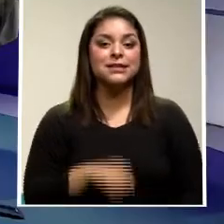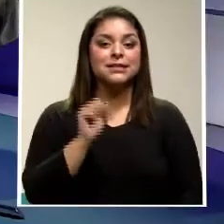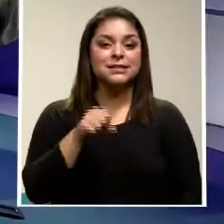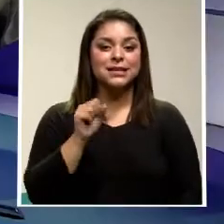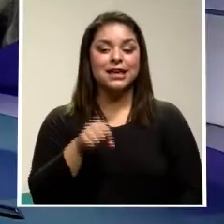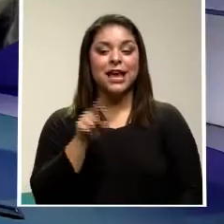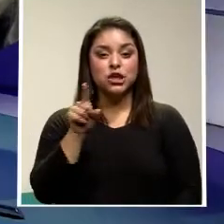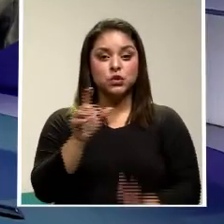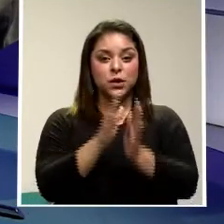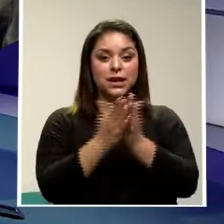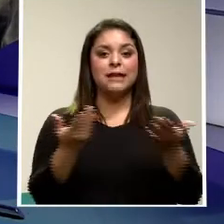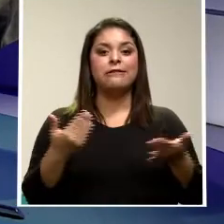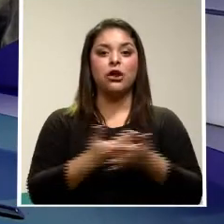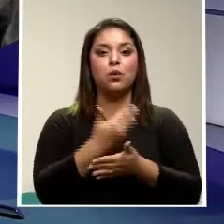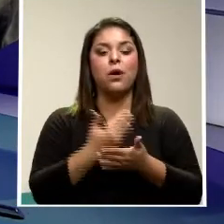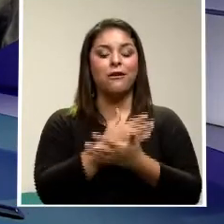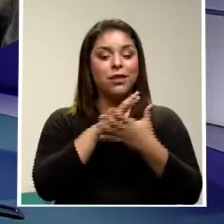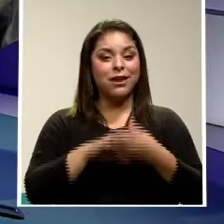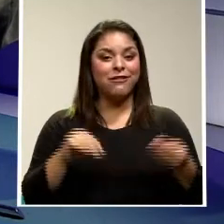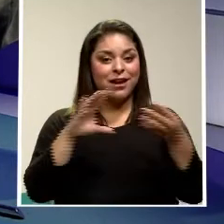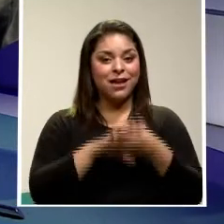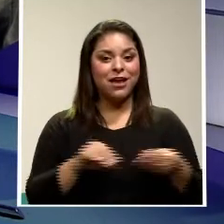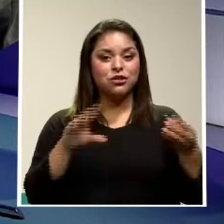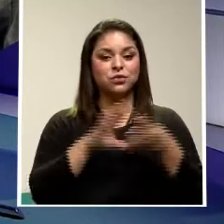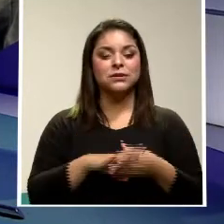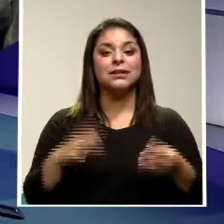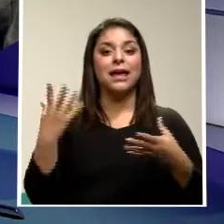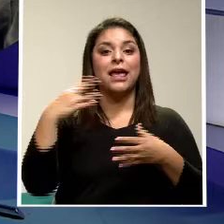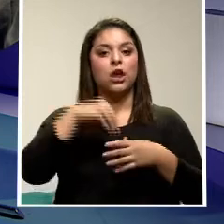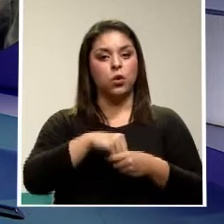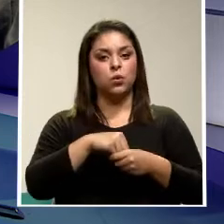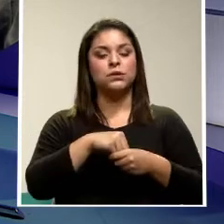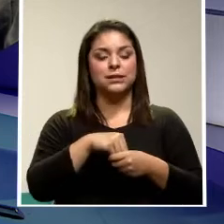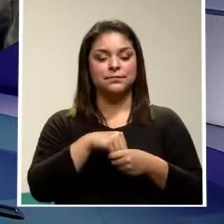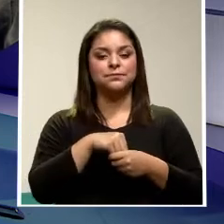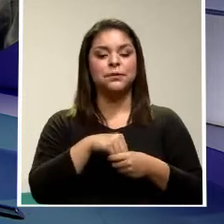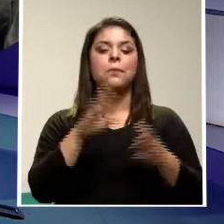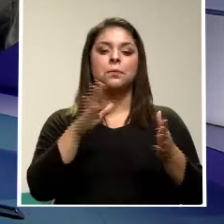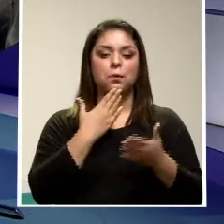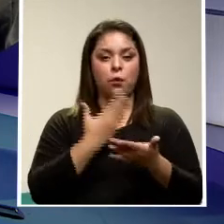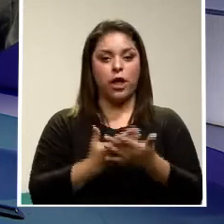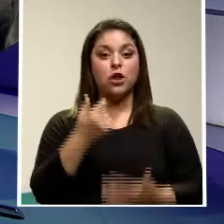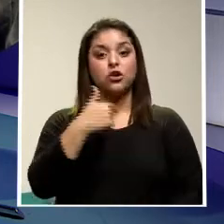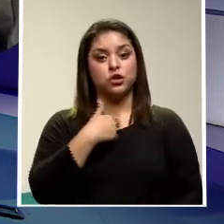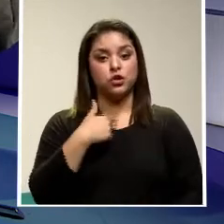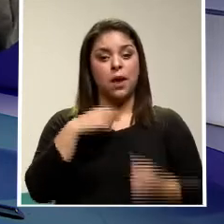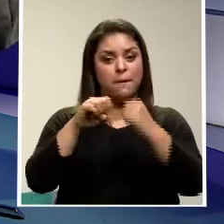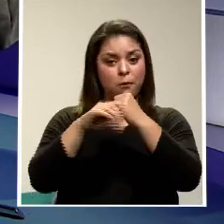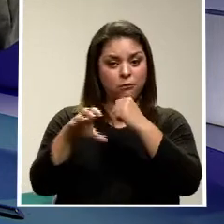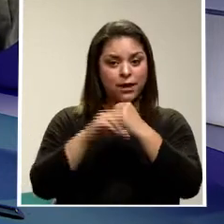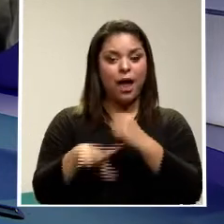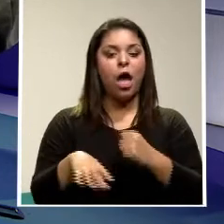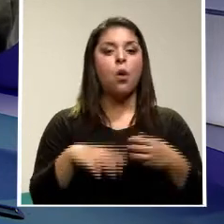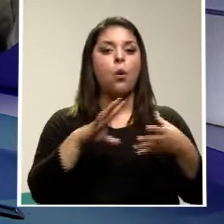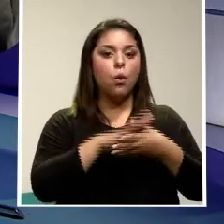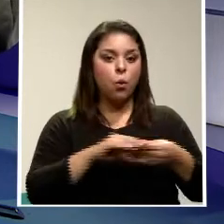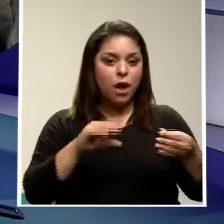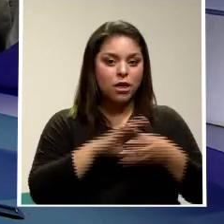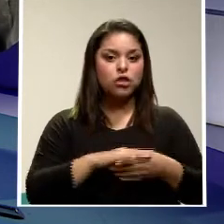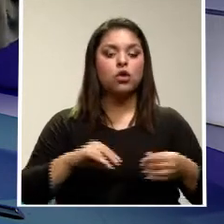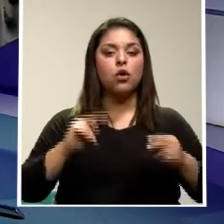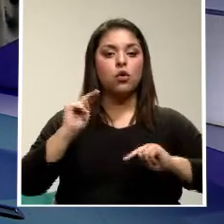de relatos que incluye, bueno, yo he publicado cuento, novela,